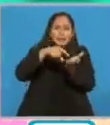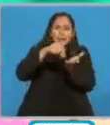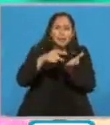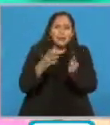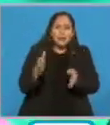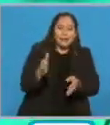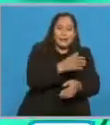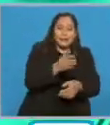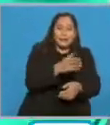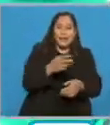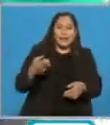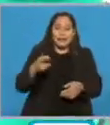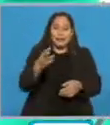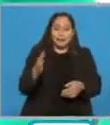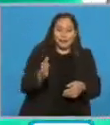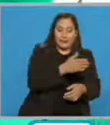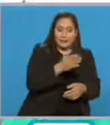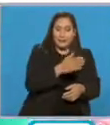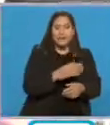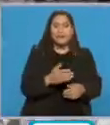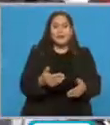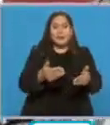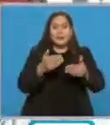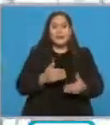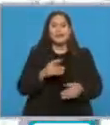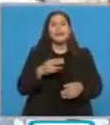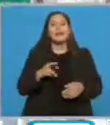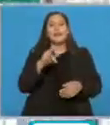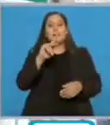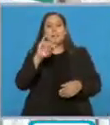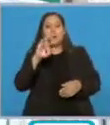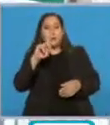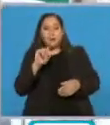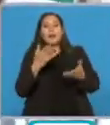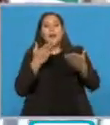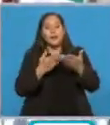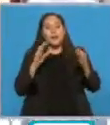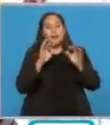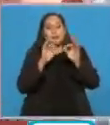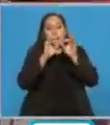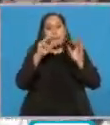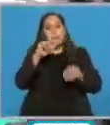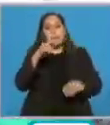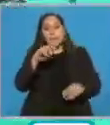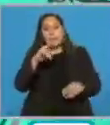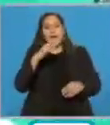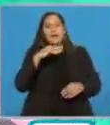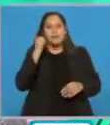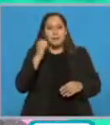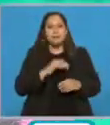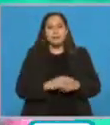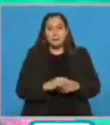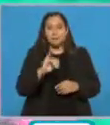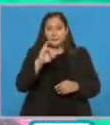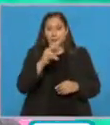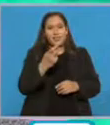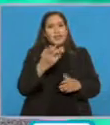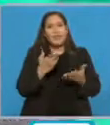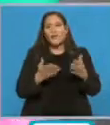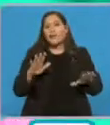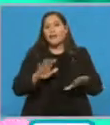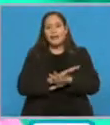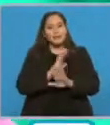este lado del río. El río de la Piedad, hoy viaducto Miguel Alemán. Sí, todo eso ya